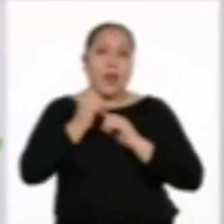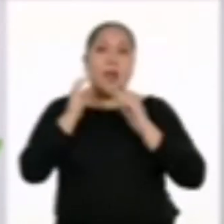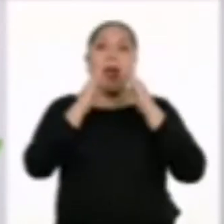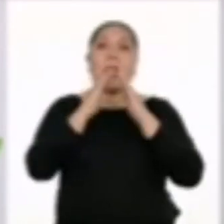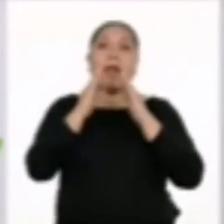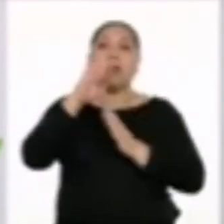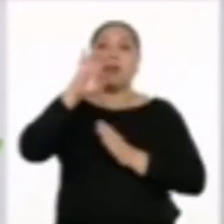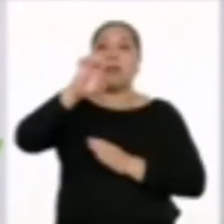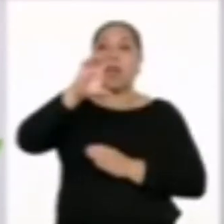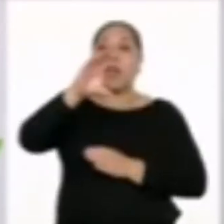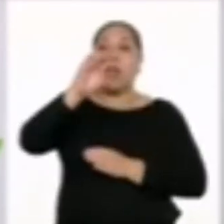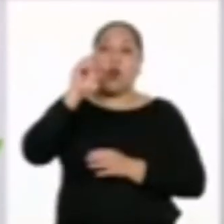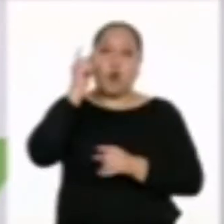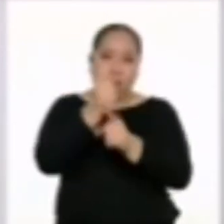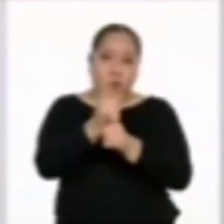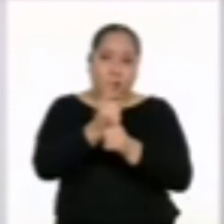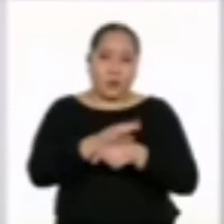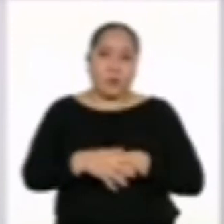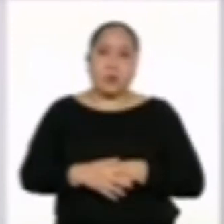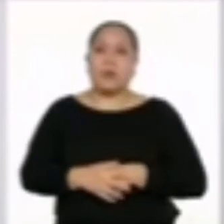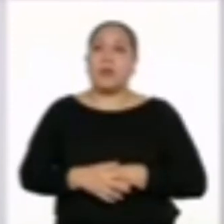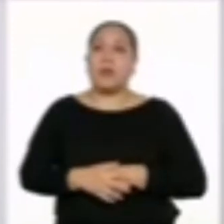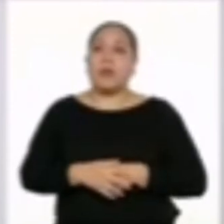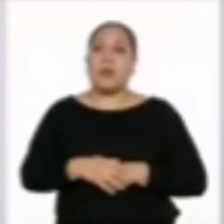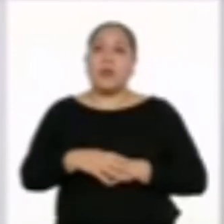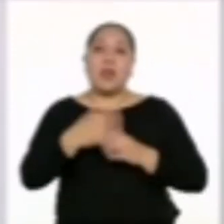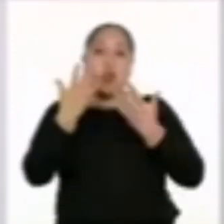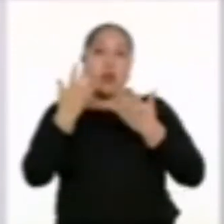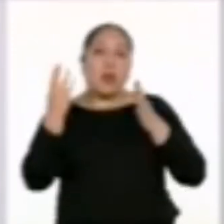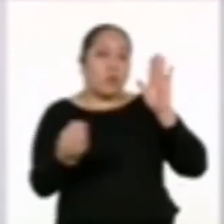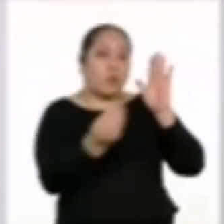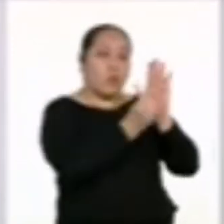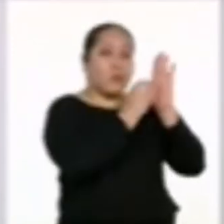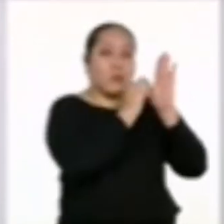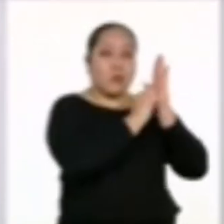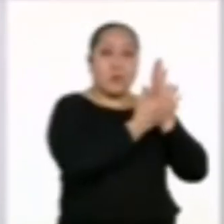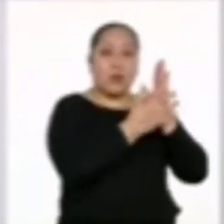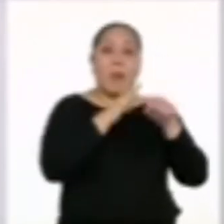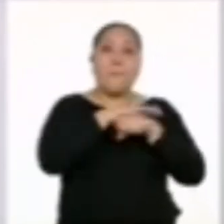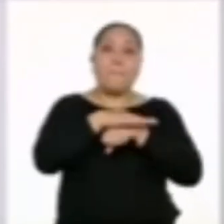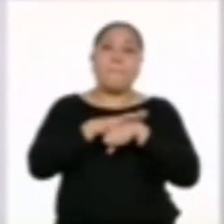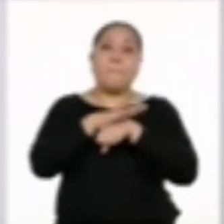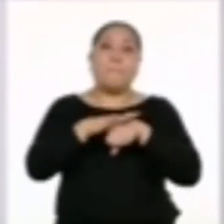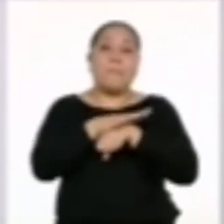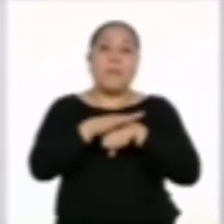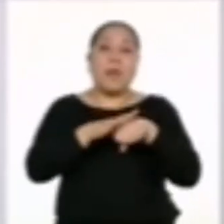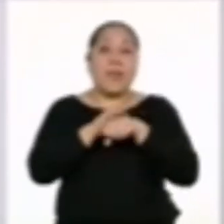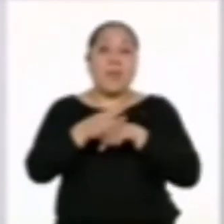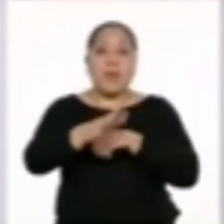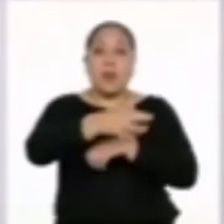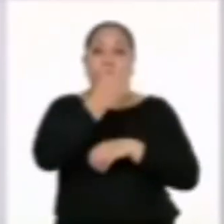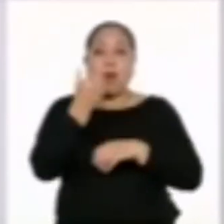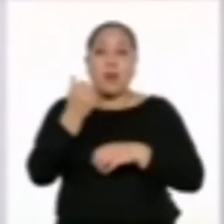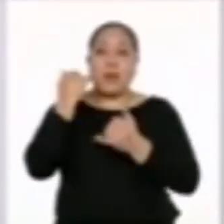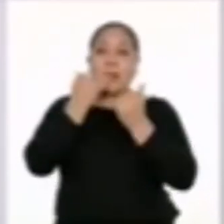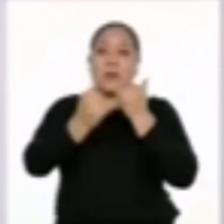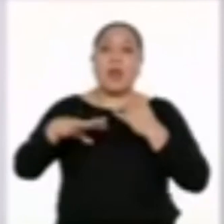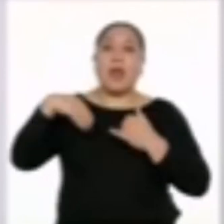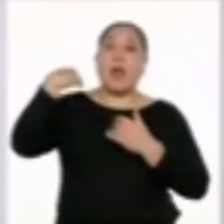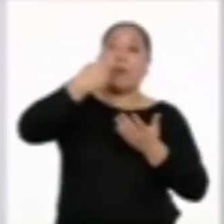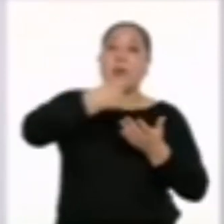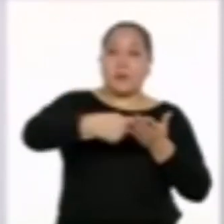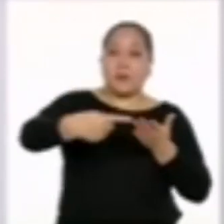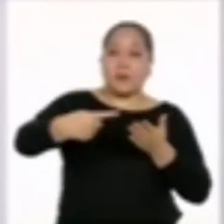hogares ecoeficientes. Y el producto que incluiremos es nuestro plan de mejora que terminaremos la